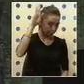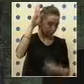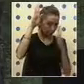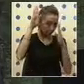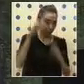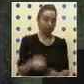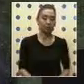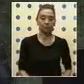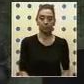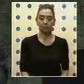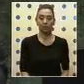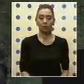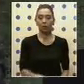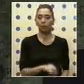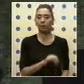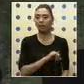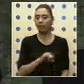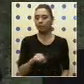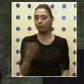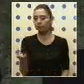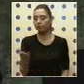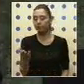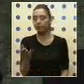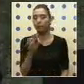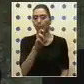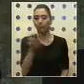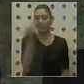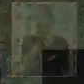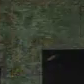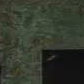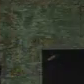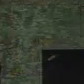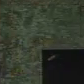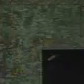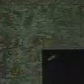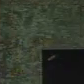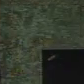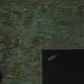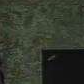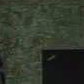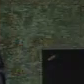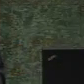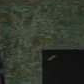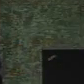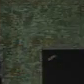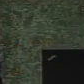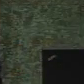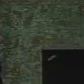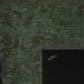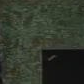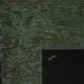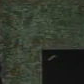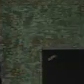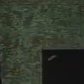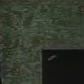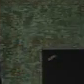mano. A continuación, el Partido Socialista ha cedido los minutos que le restan de su tiempo.